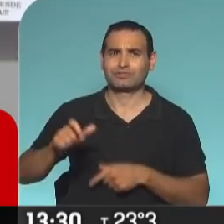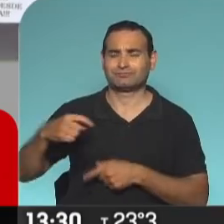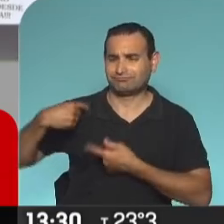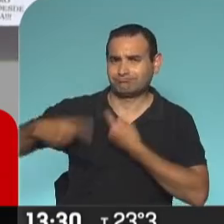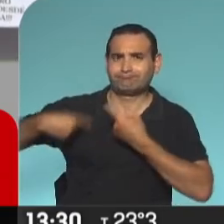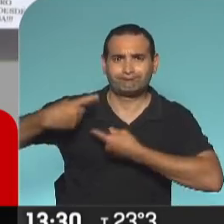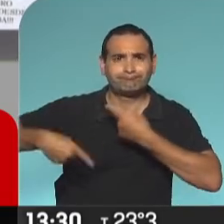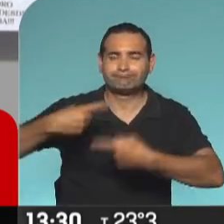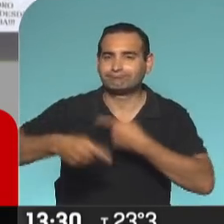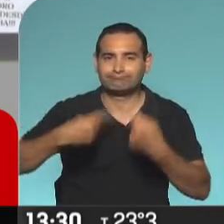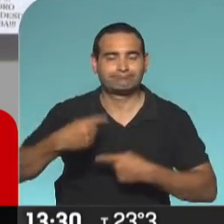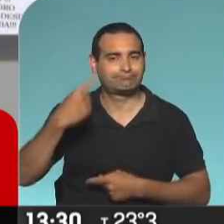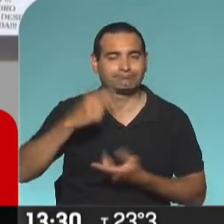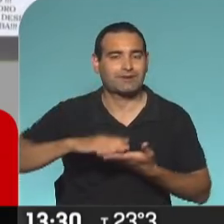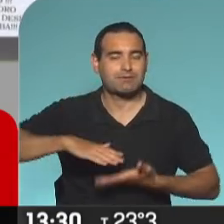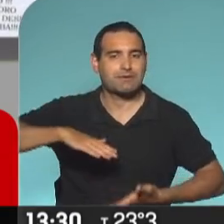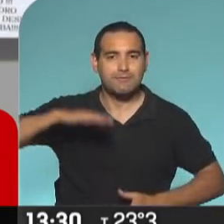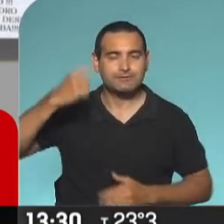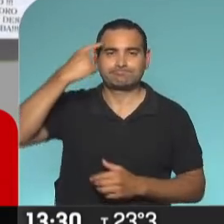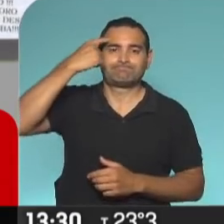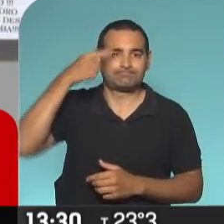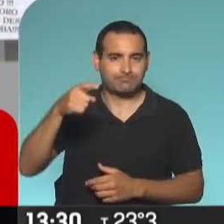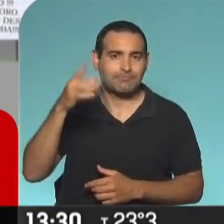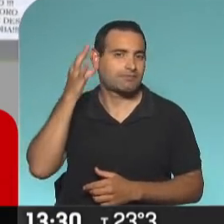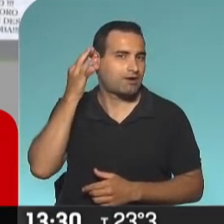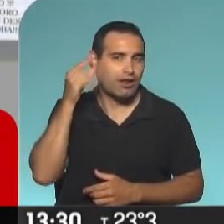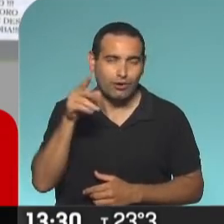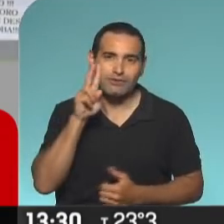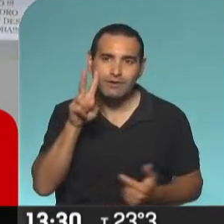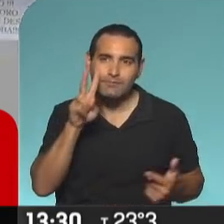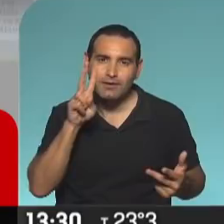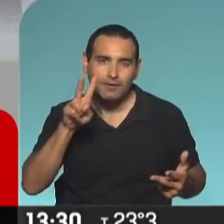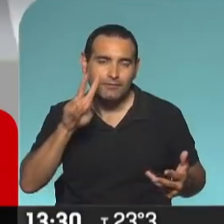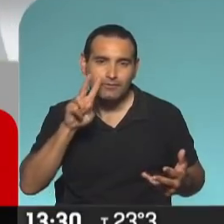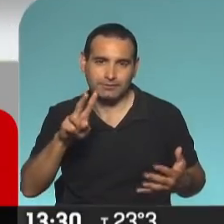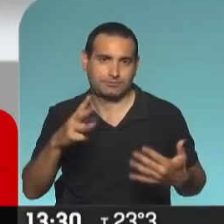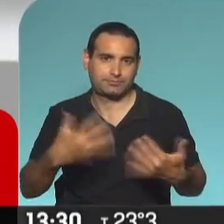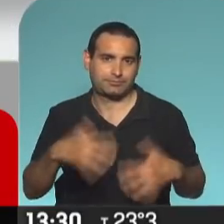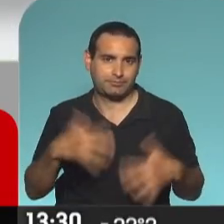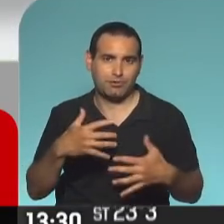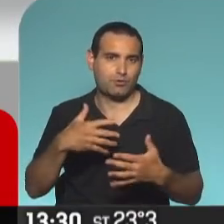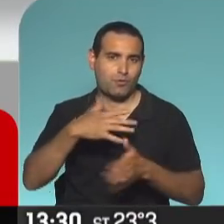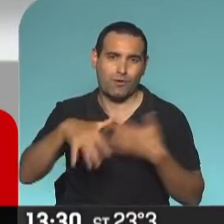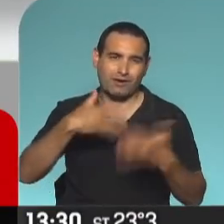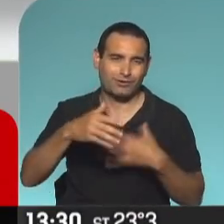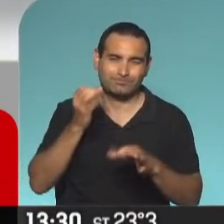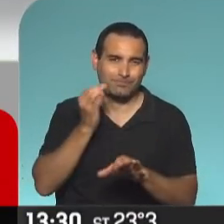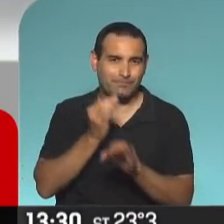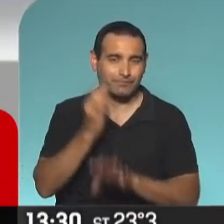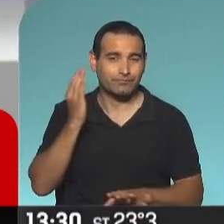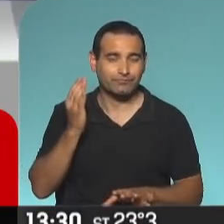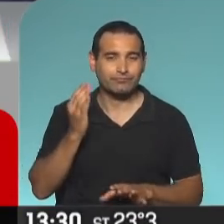generaciones que crecimos y fuimos partícipes de las gestas de Maradona como futbolista,